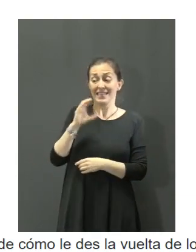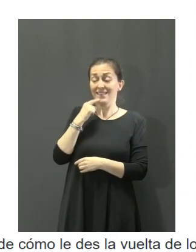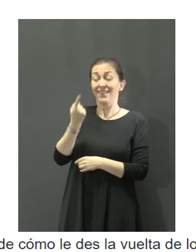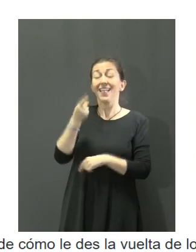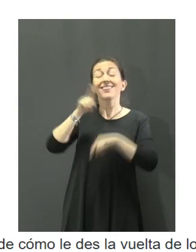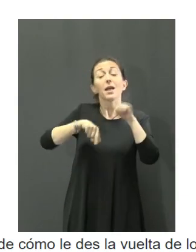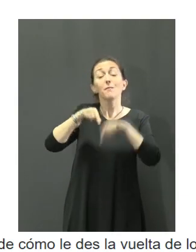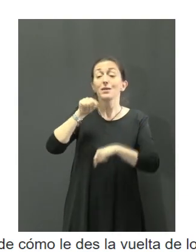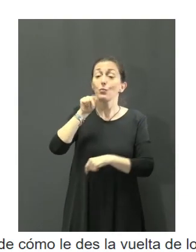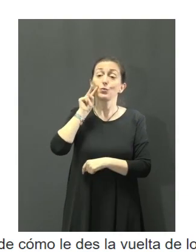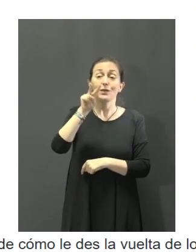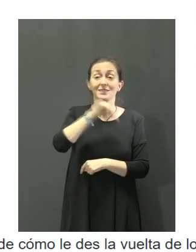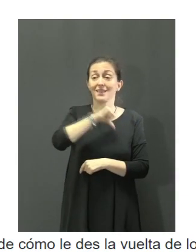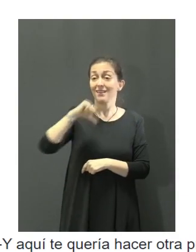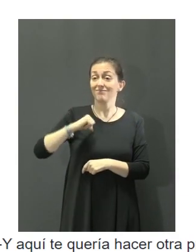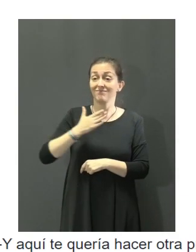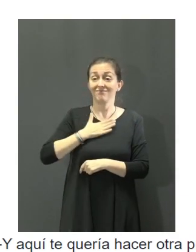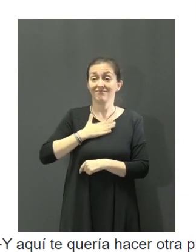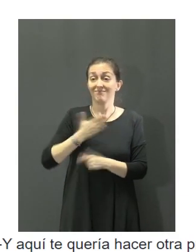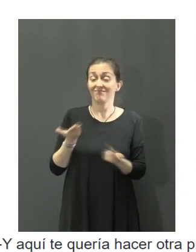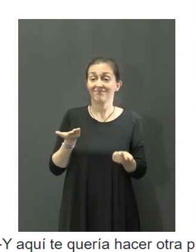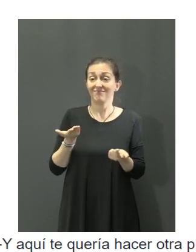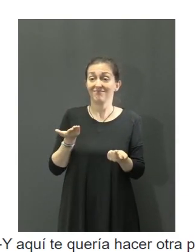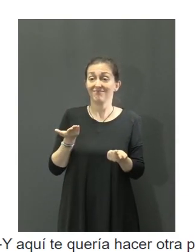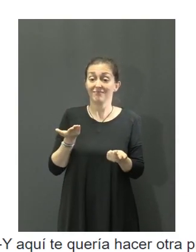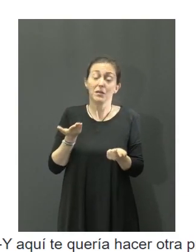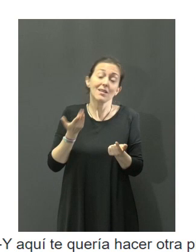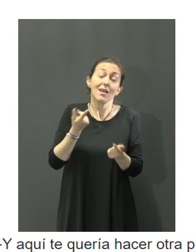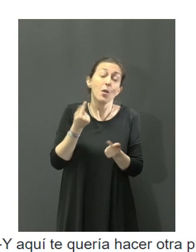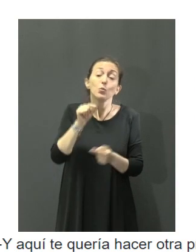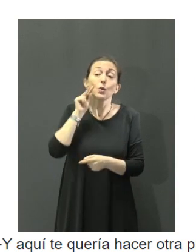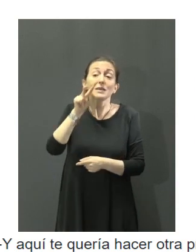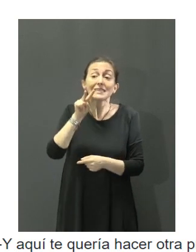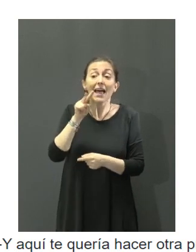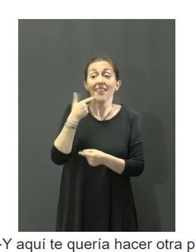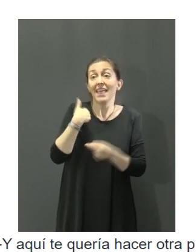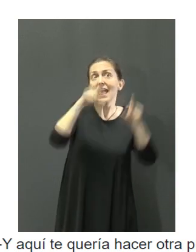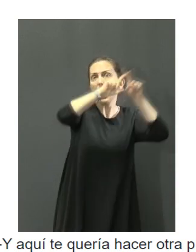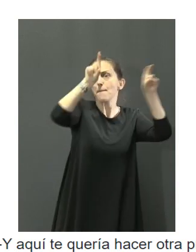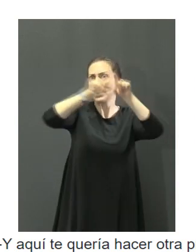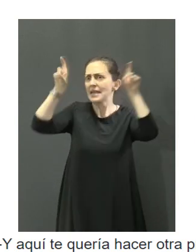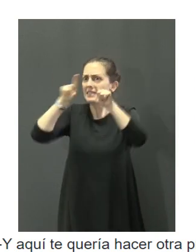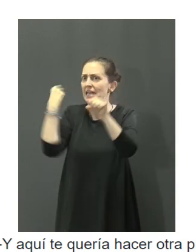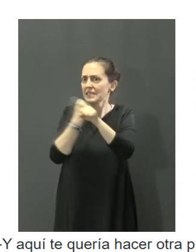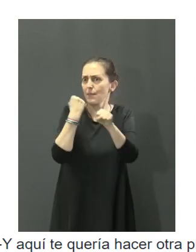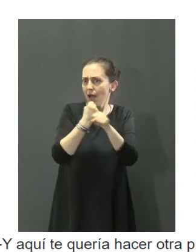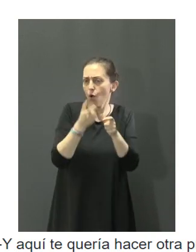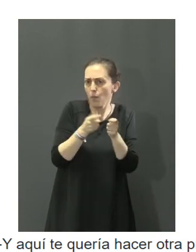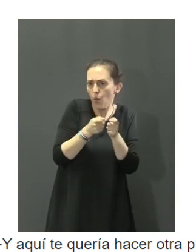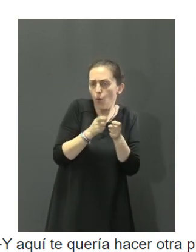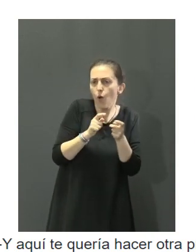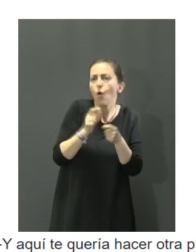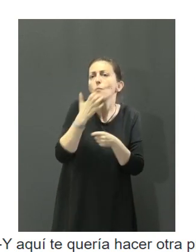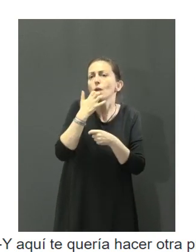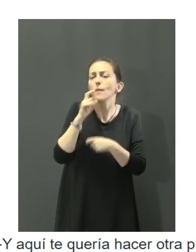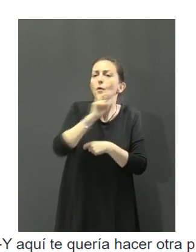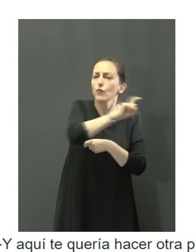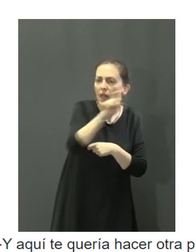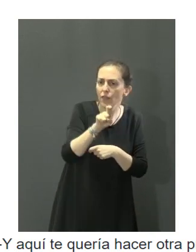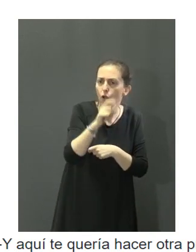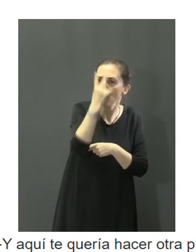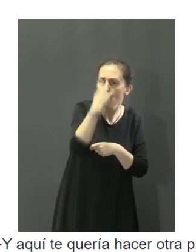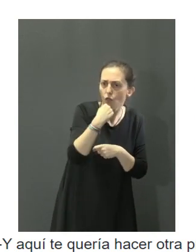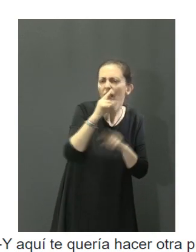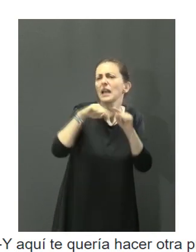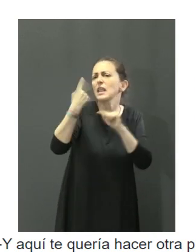del enfoque que le demos a nivel tanto de entidades que trabajen con los videojuegos, como en el caso de Fundación 11, que